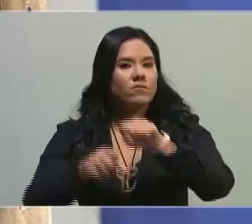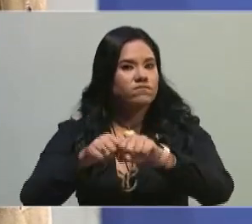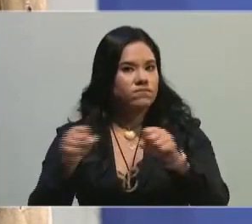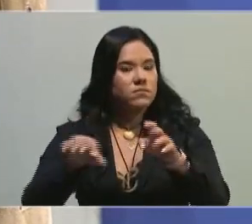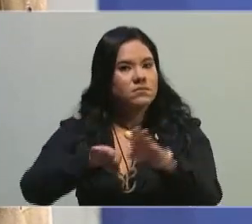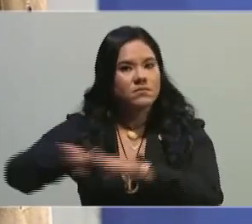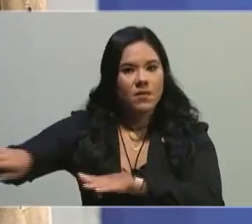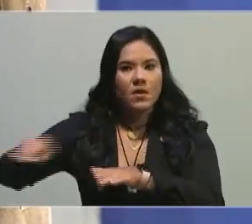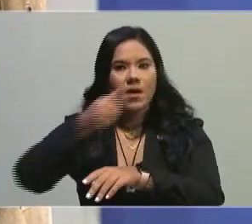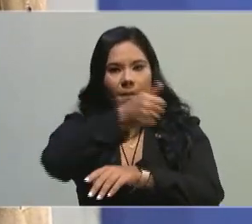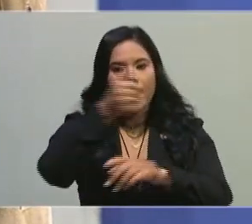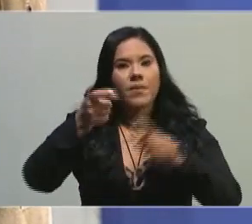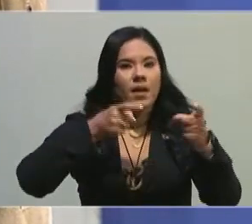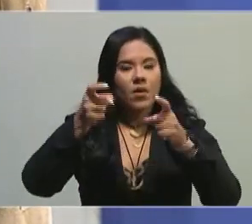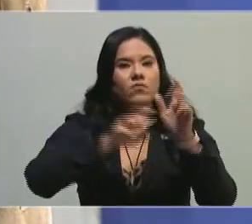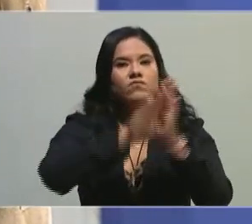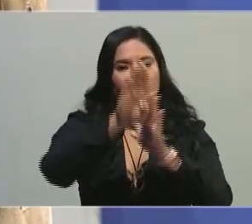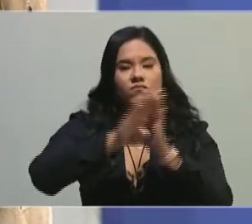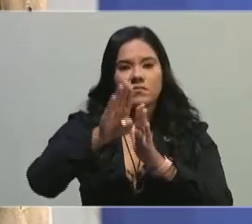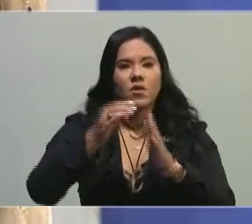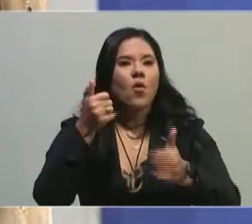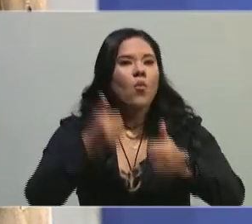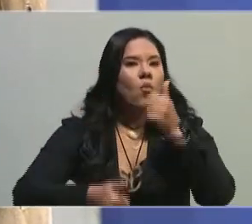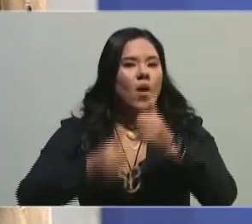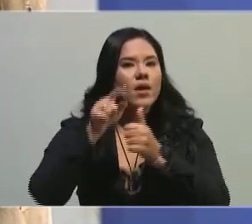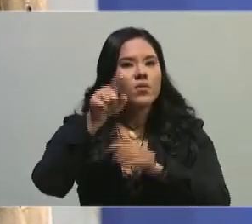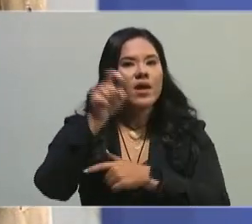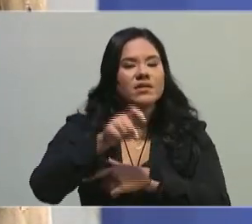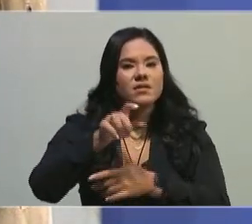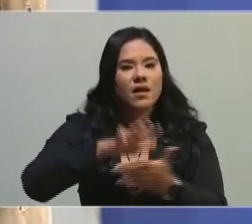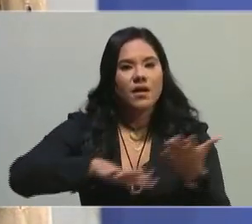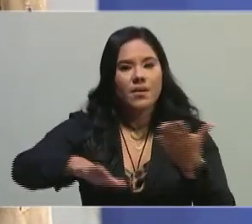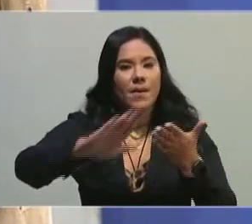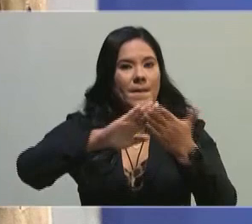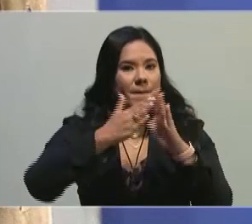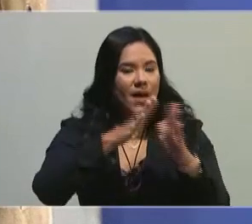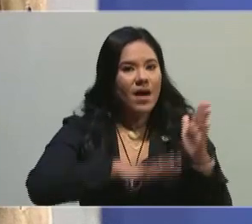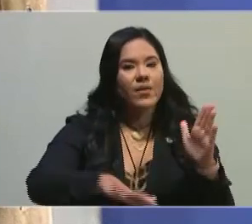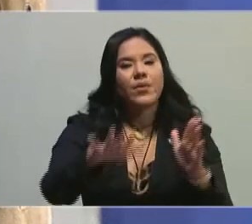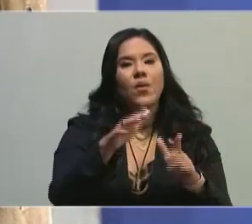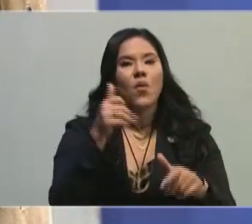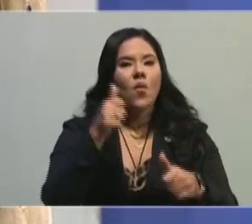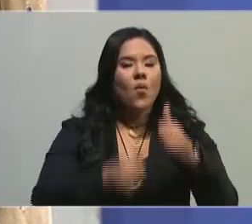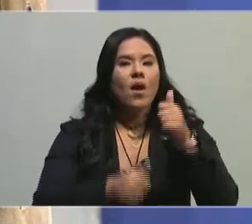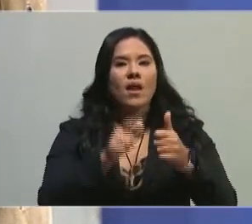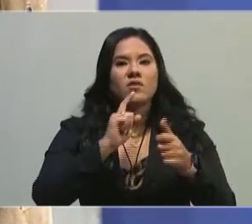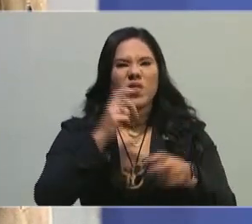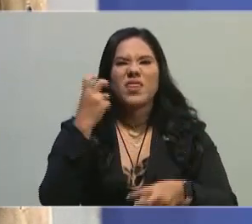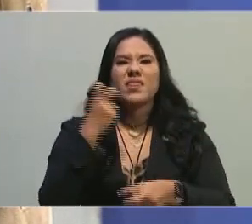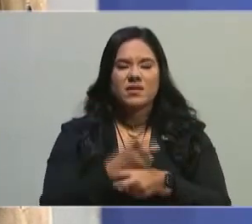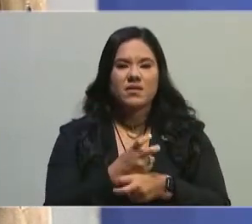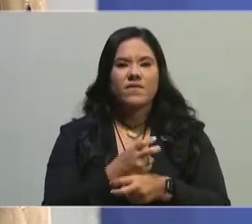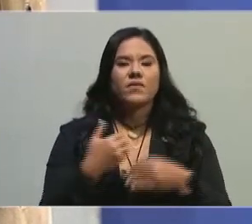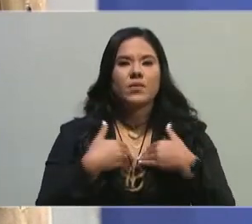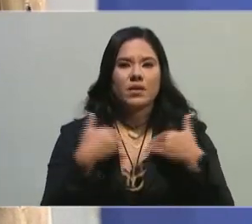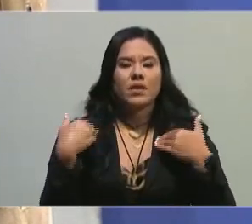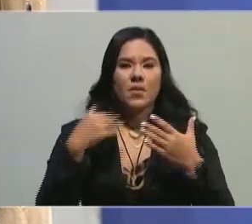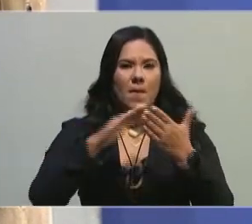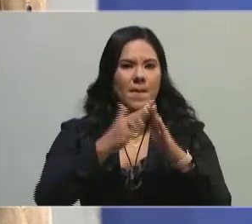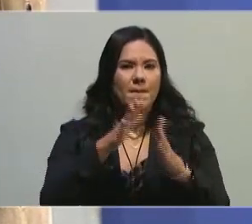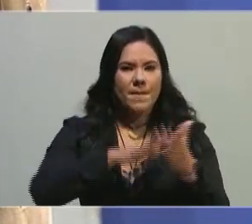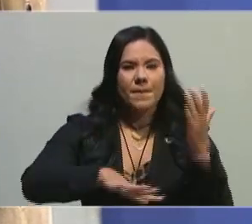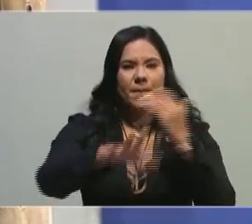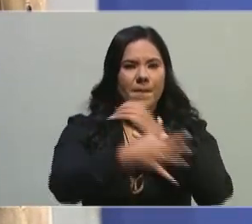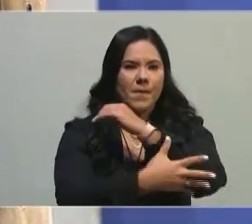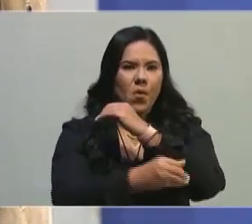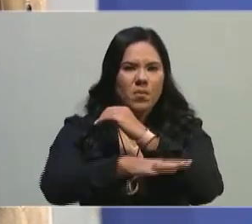cuál son las necesidades más importantes a nivel de nuestros barrios Cuáles son esas esos desafíos que tenemos a nivel de barrios en